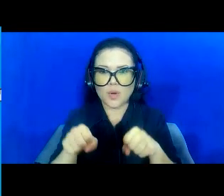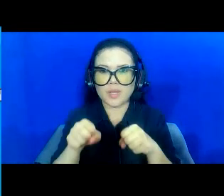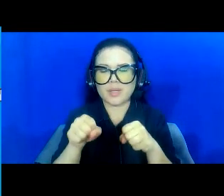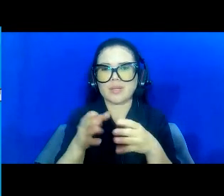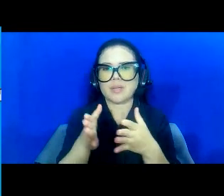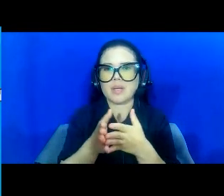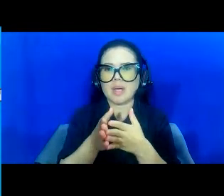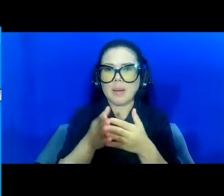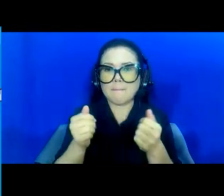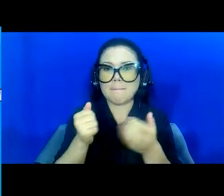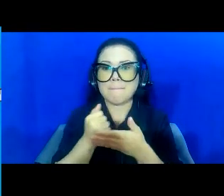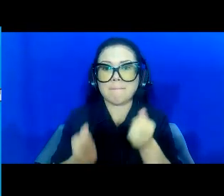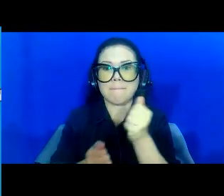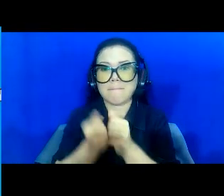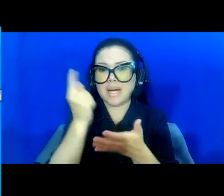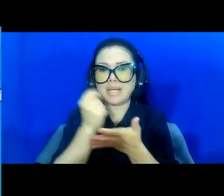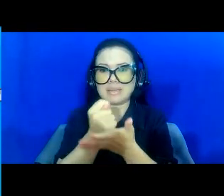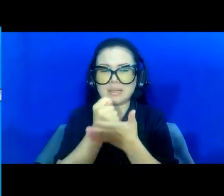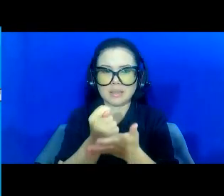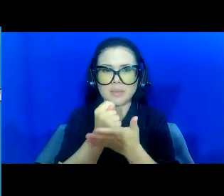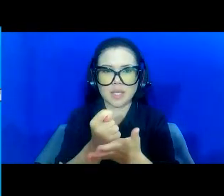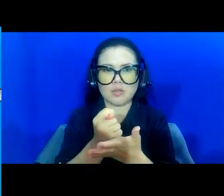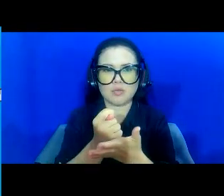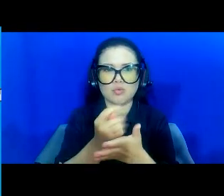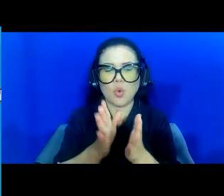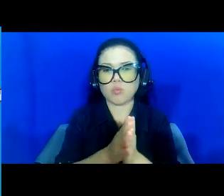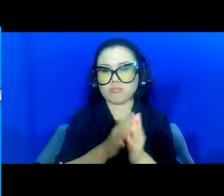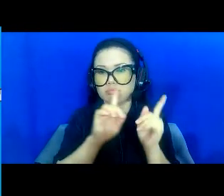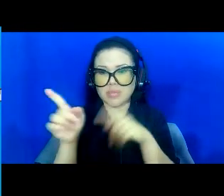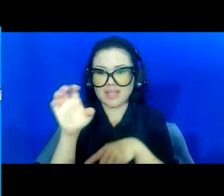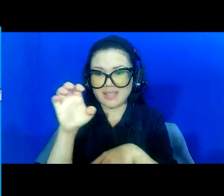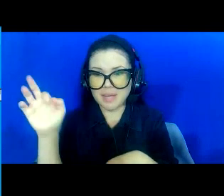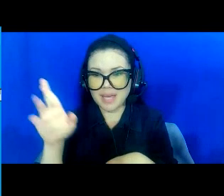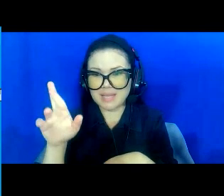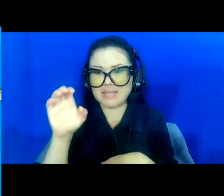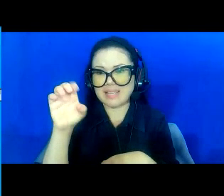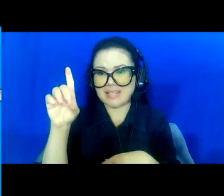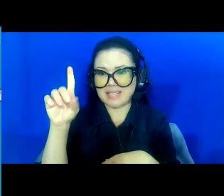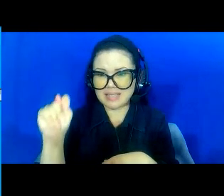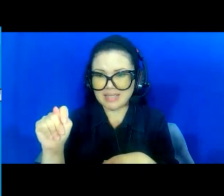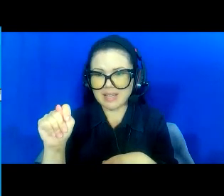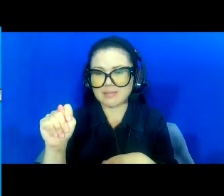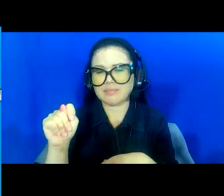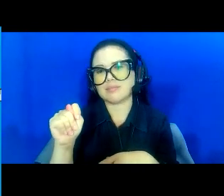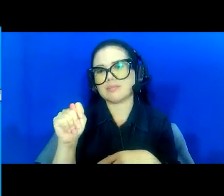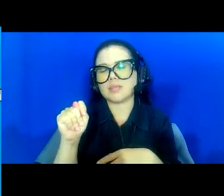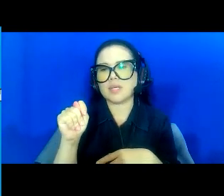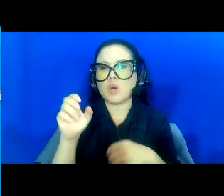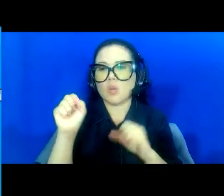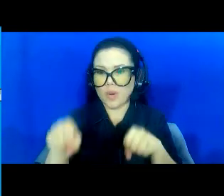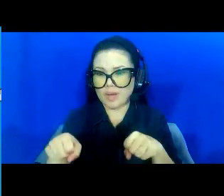tratamiento, inducción al tratamiento en salas de emergencia y CDT, que una persona llega a esa emergencia para ser inducido a